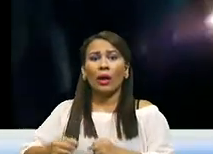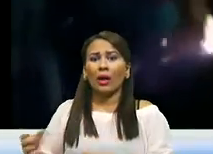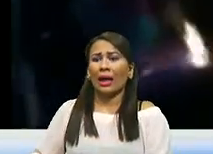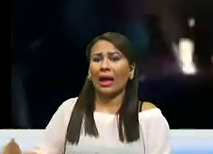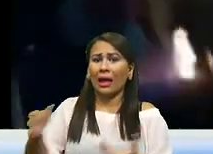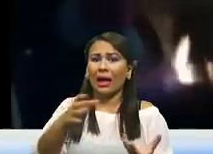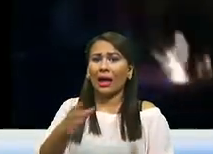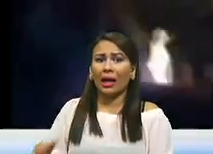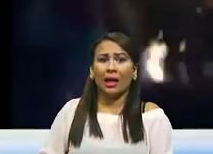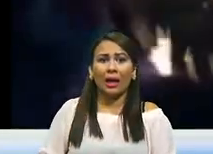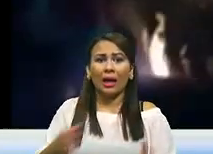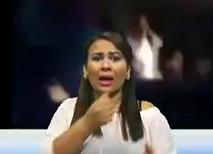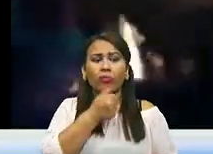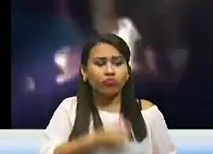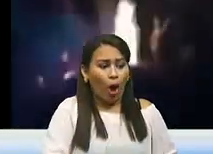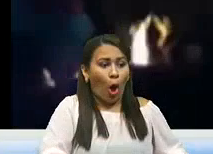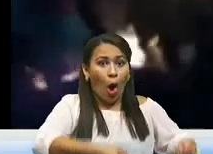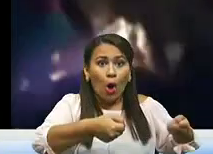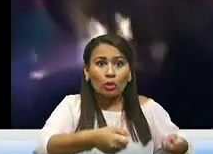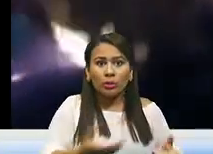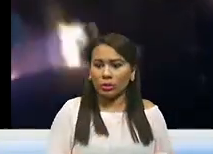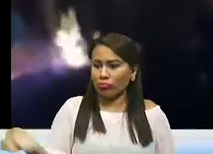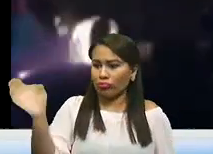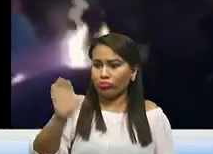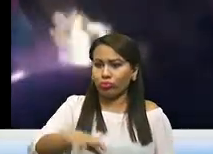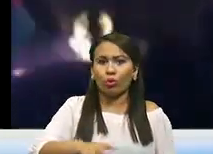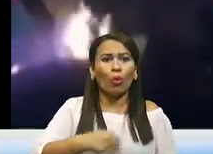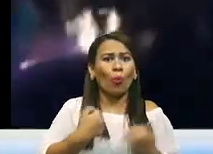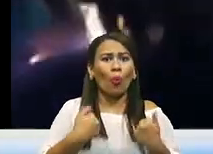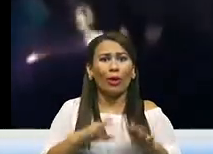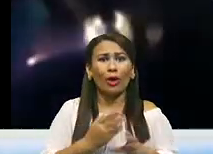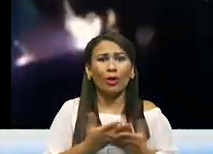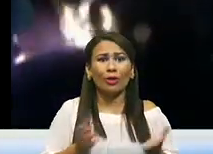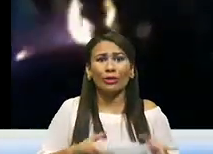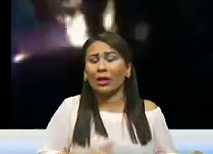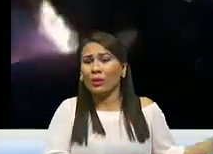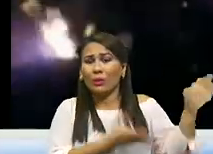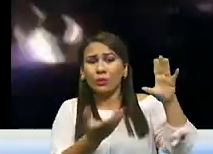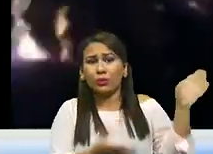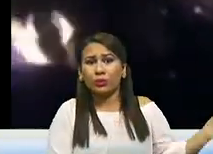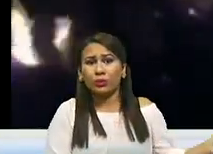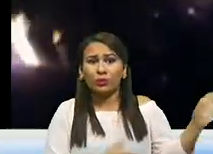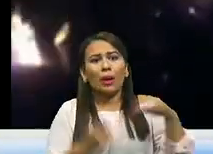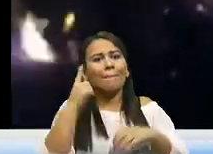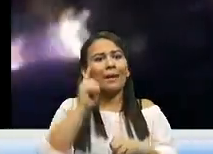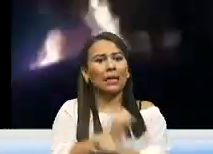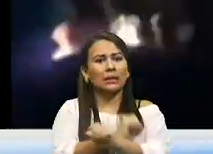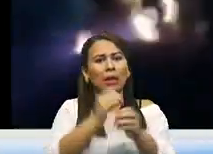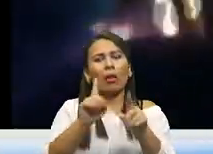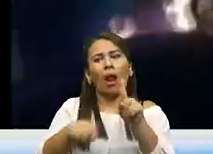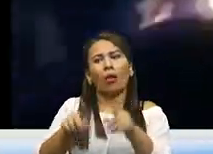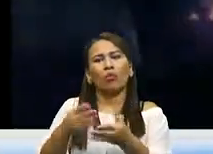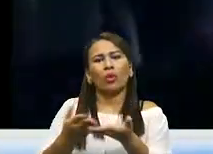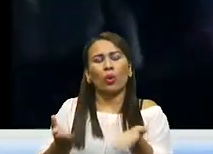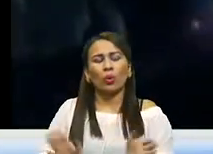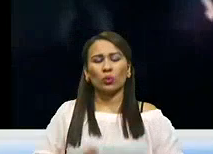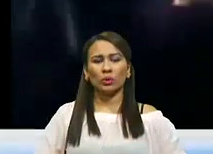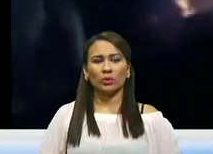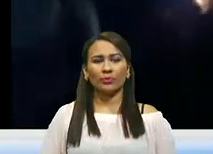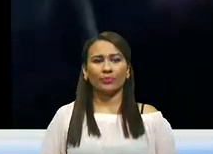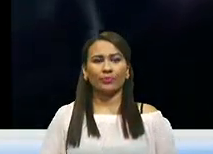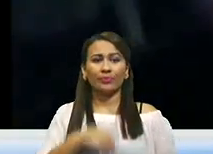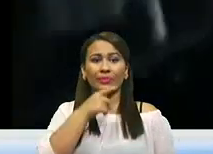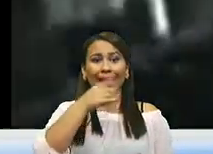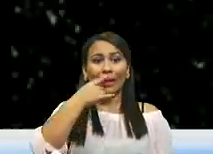baldes, tarrinas, ollas, todo cuanto estuviera al alcance, en su afán por salvar algunas pertenencias de los